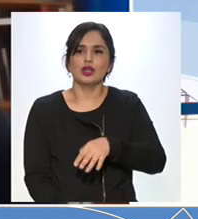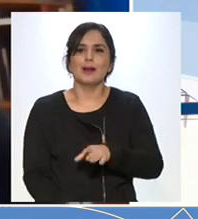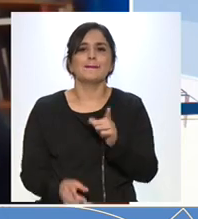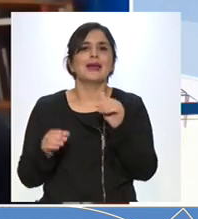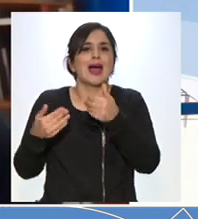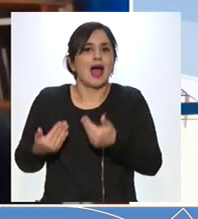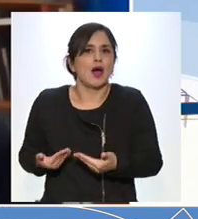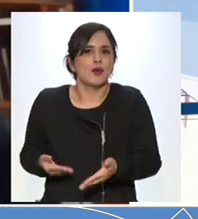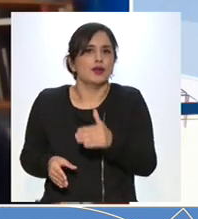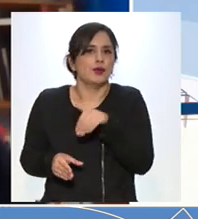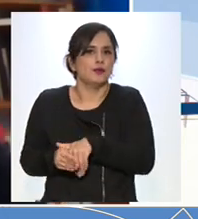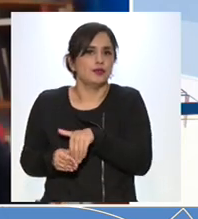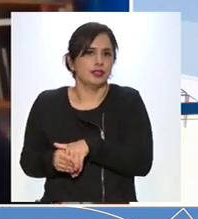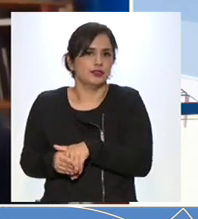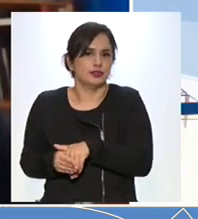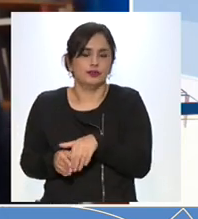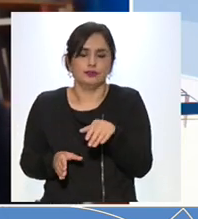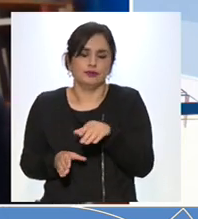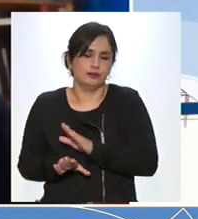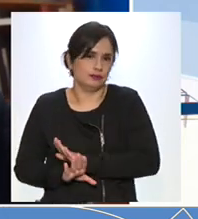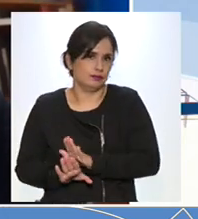solo para el momento que se estaba viviendo.